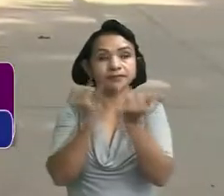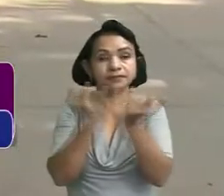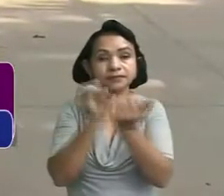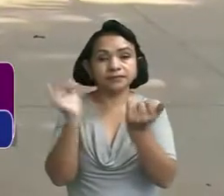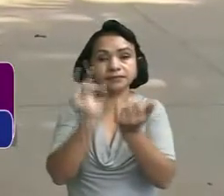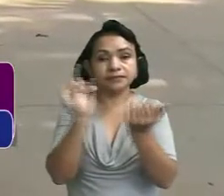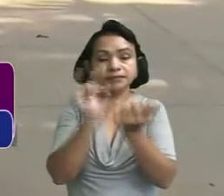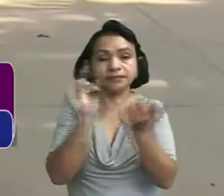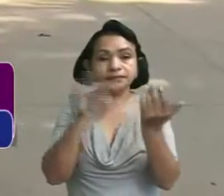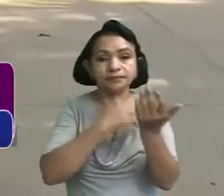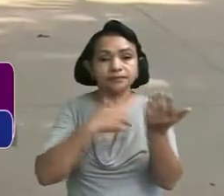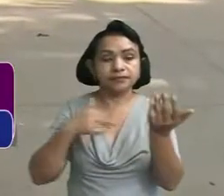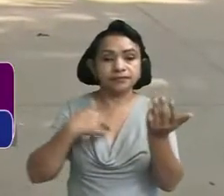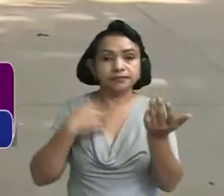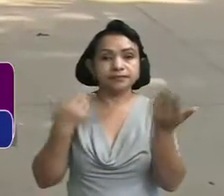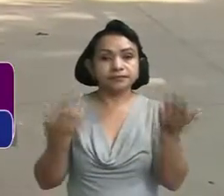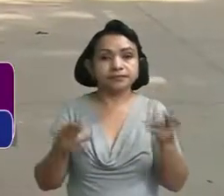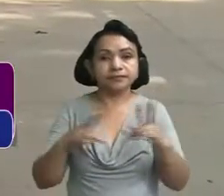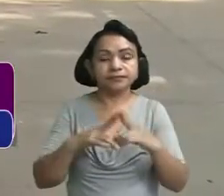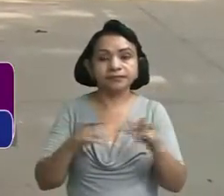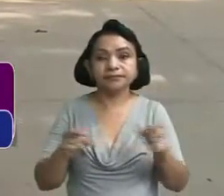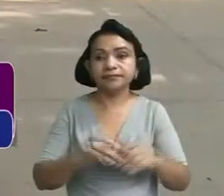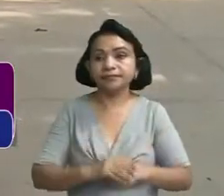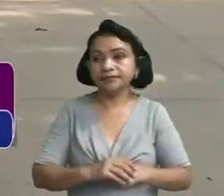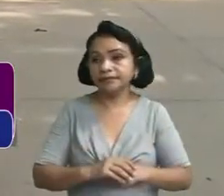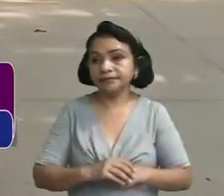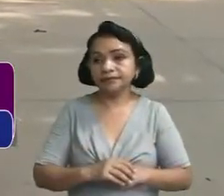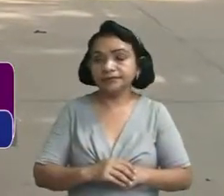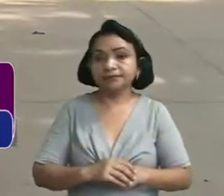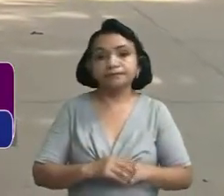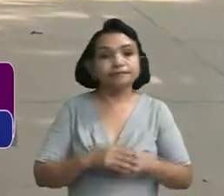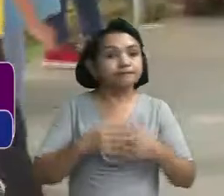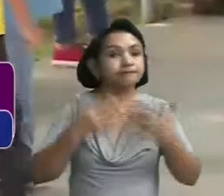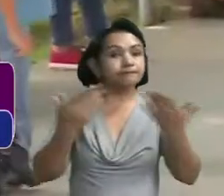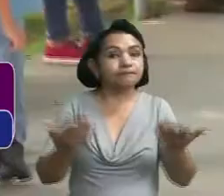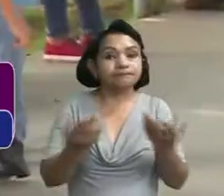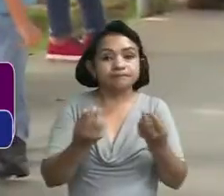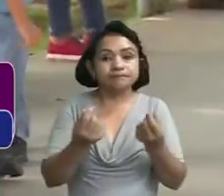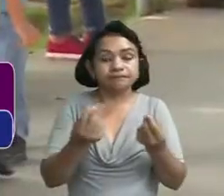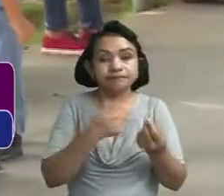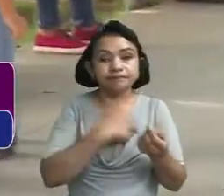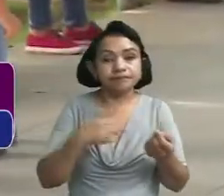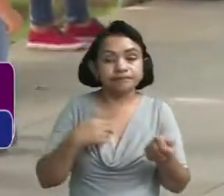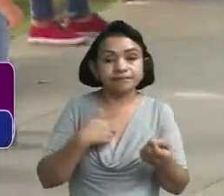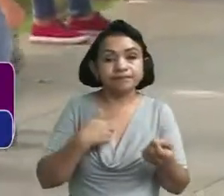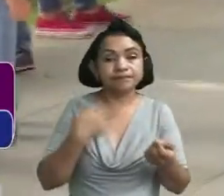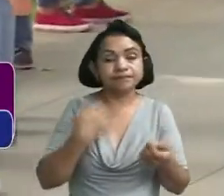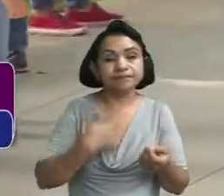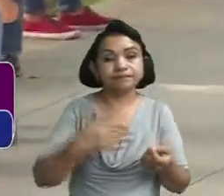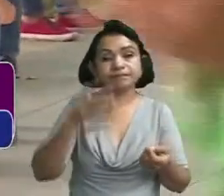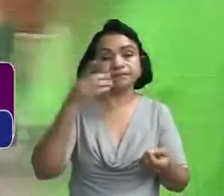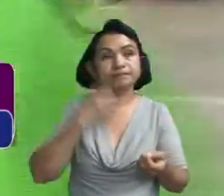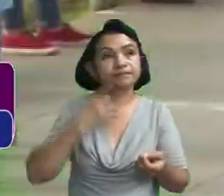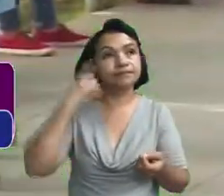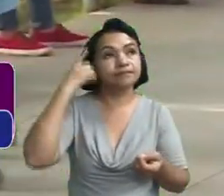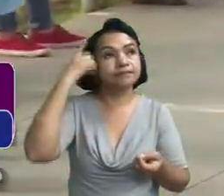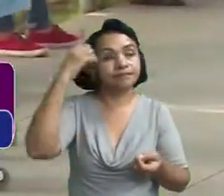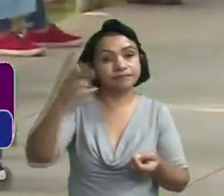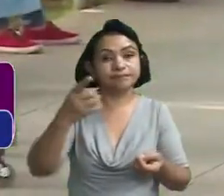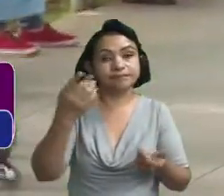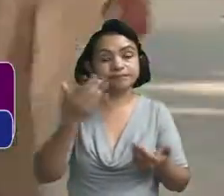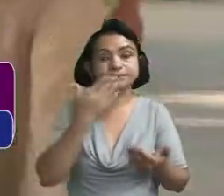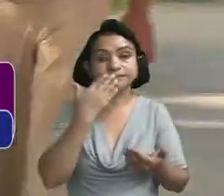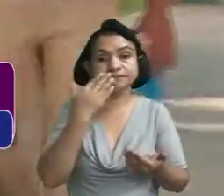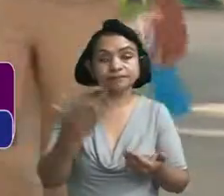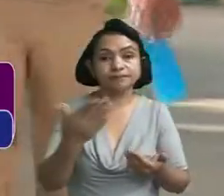qué está haciendo Nicaragua? ¿Y para con cuántos recursos? Con pocos recursos para lograr esos indicadores de desarrollo, esos indicadores